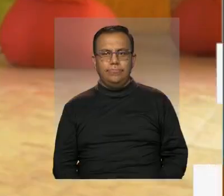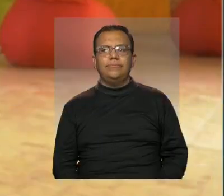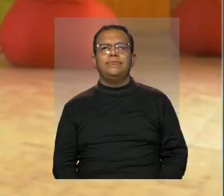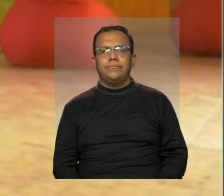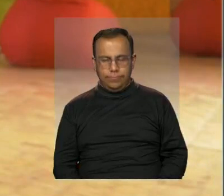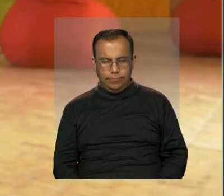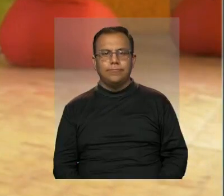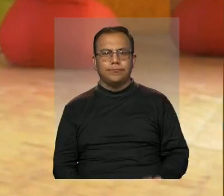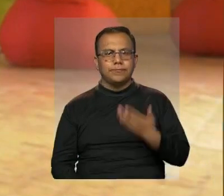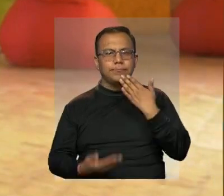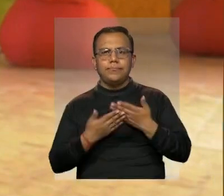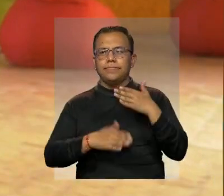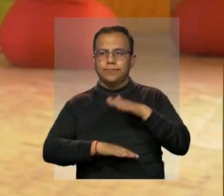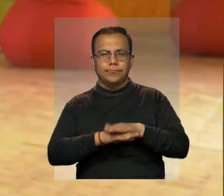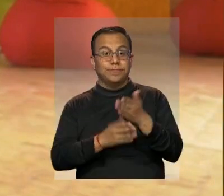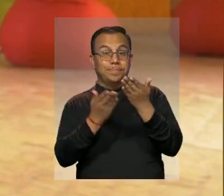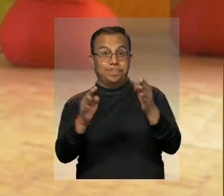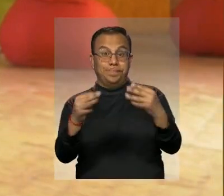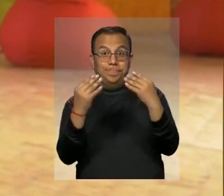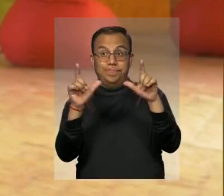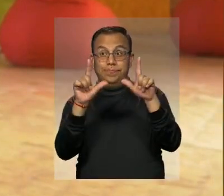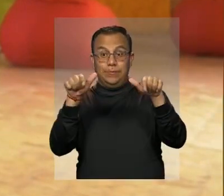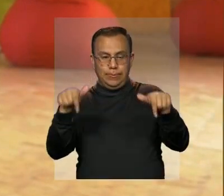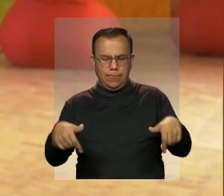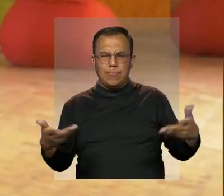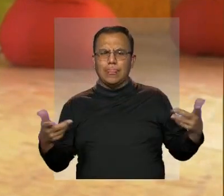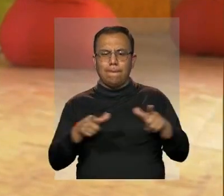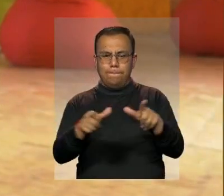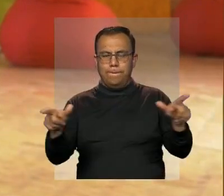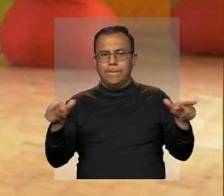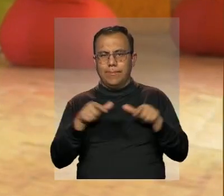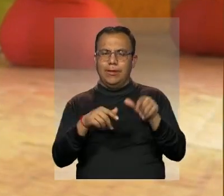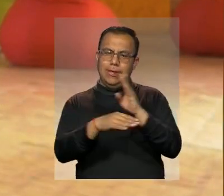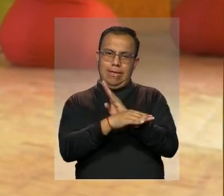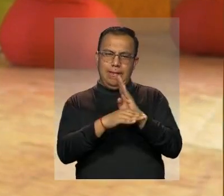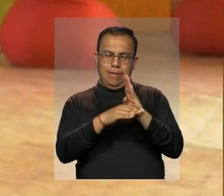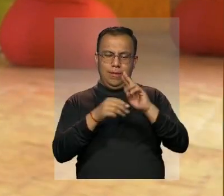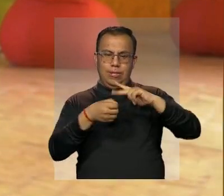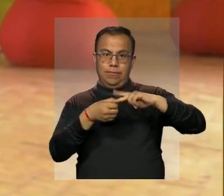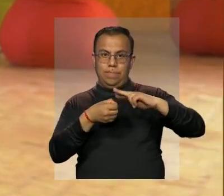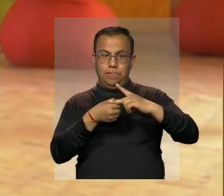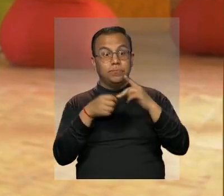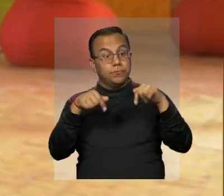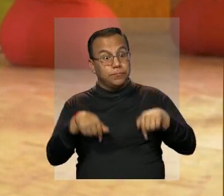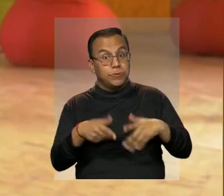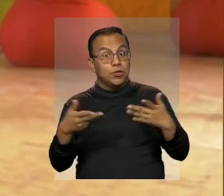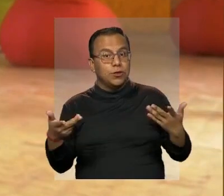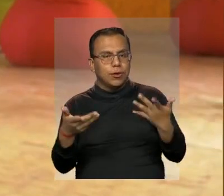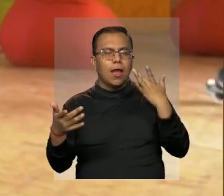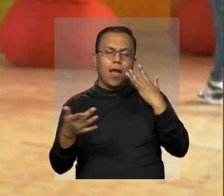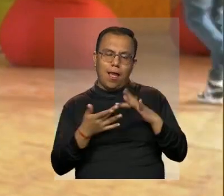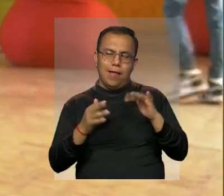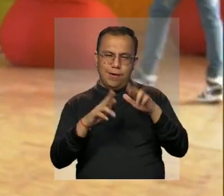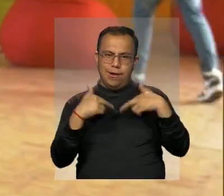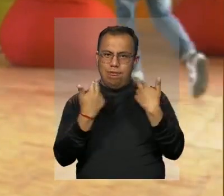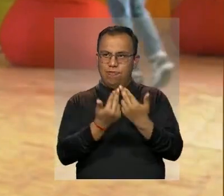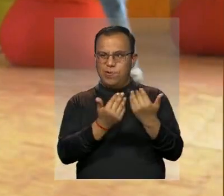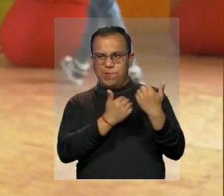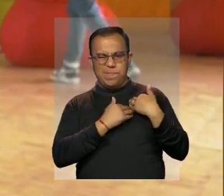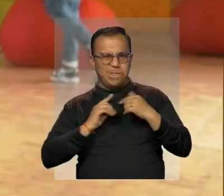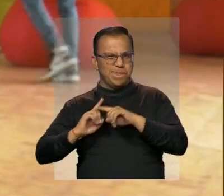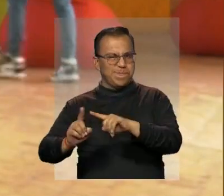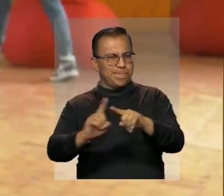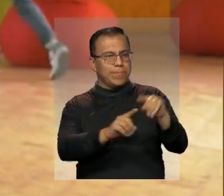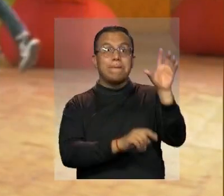Cristian y televidentes, muy buenas tardes. Pues yo me encuentro desde la Biblioteca Virgilio Barco, donde justamente se reúnen delegados de